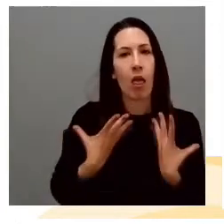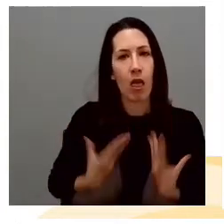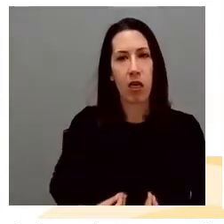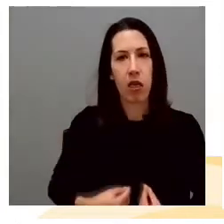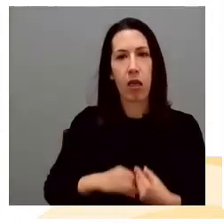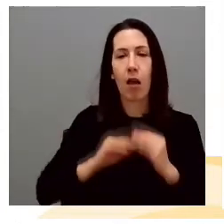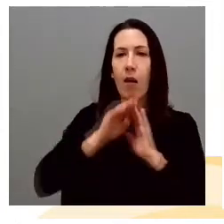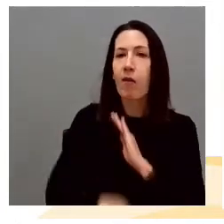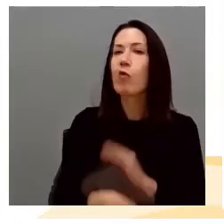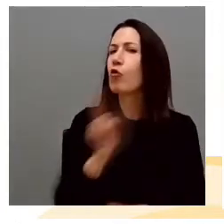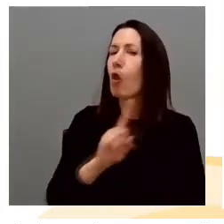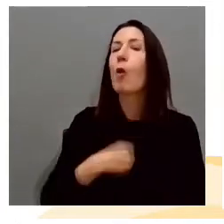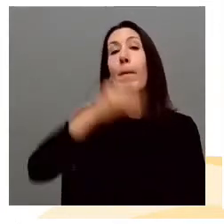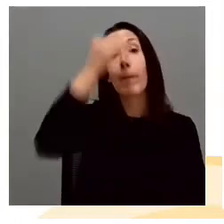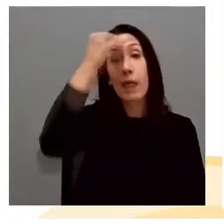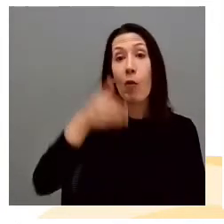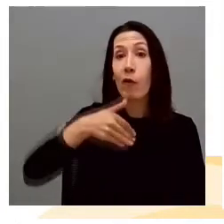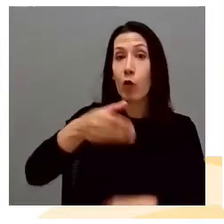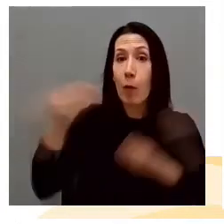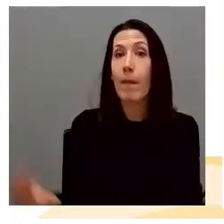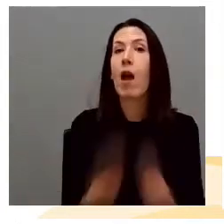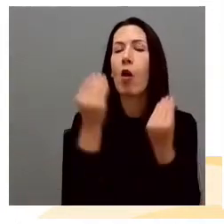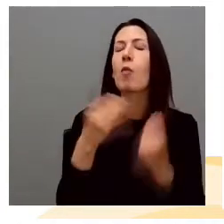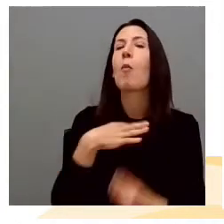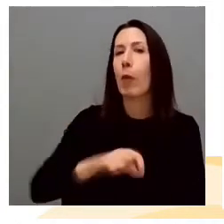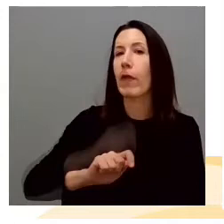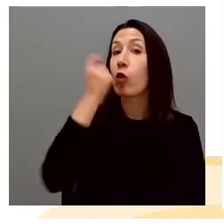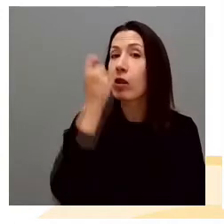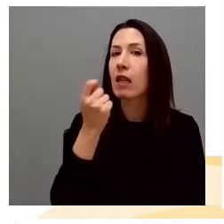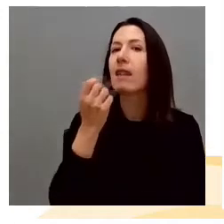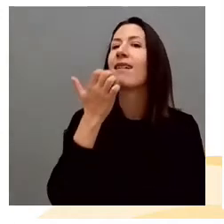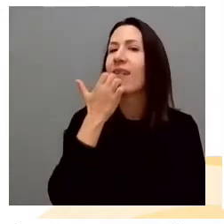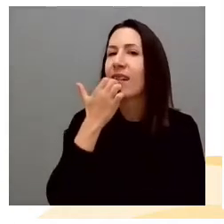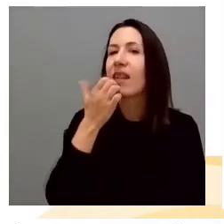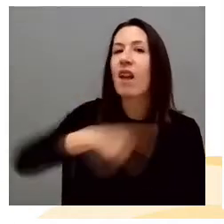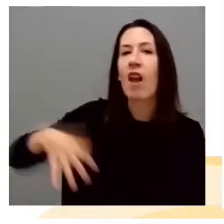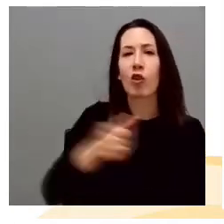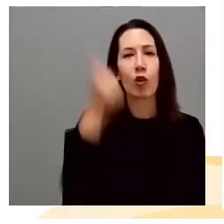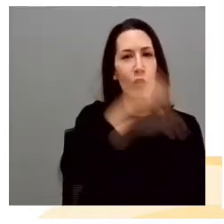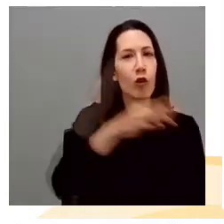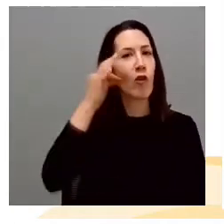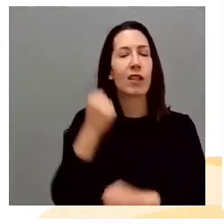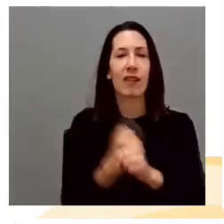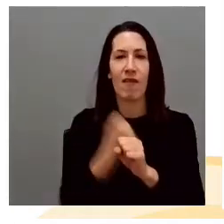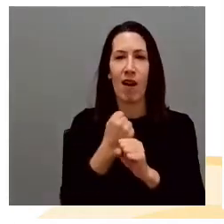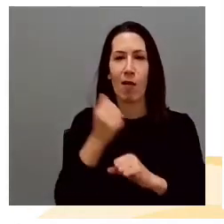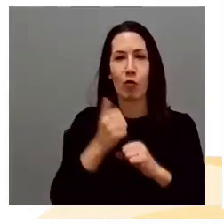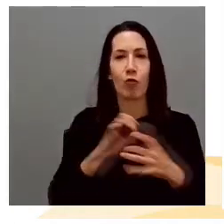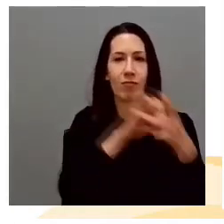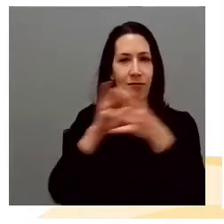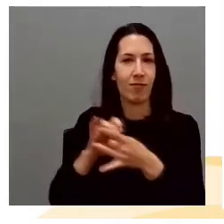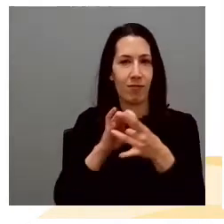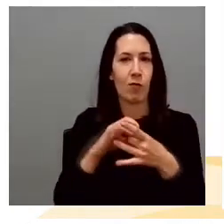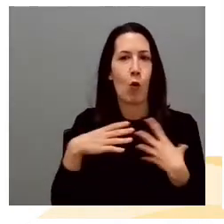bien porque creemos que ese futuro mejor se conseguirá si trabajamos todas y todos juntos. Y estamos convencidos de que